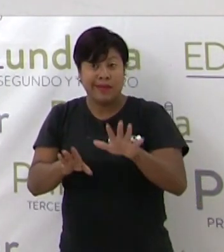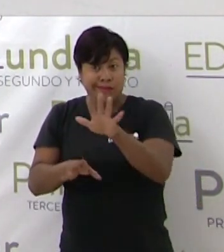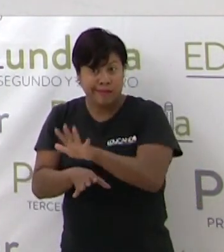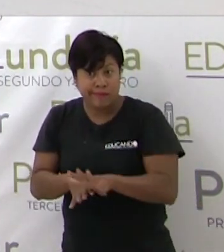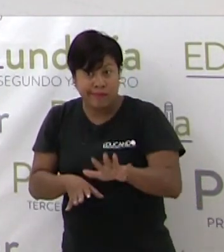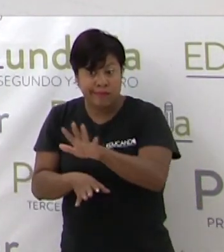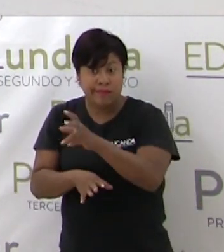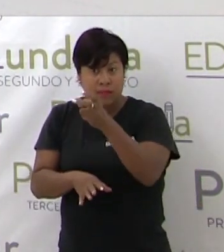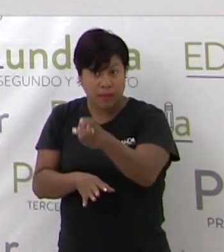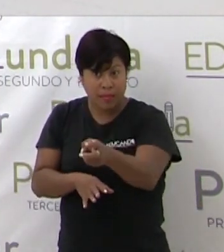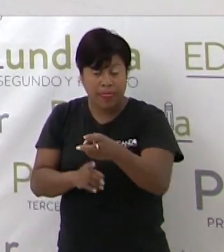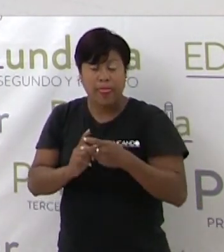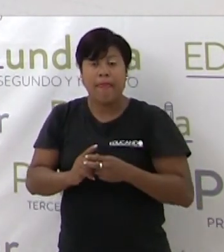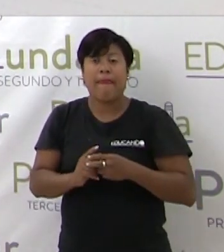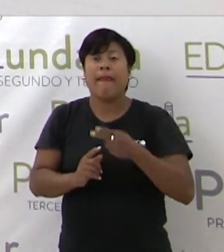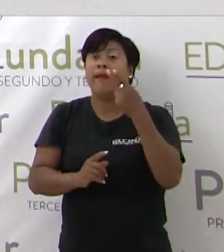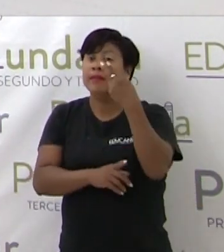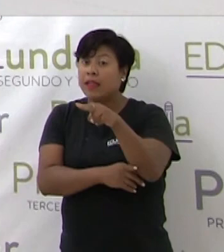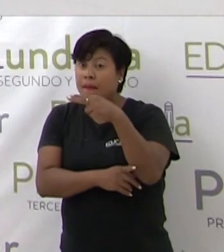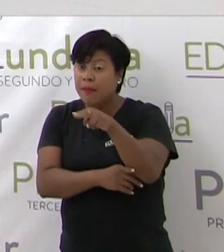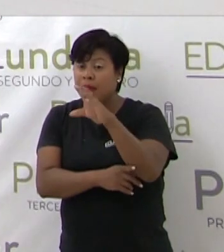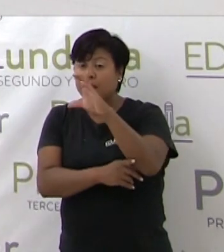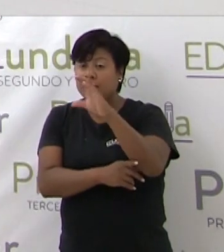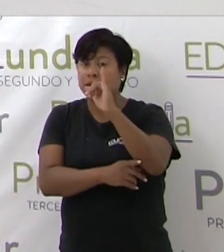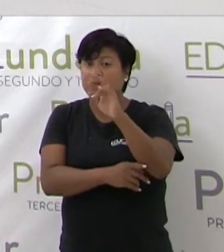esta figura se llama círculo.